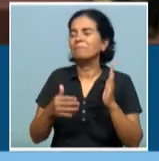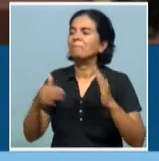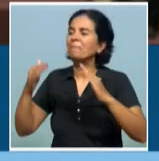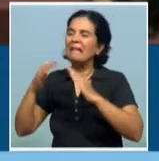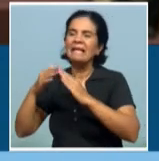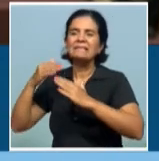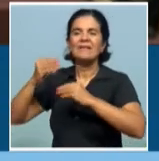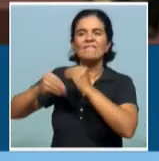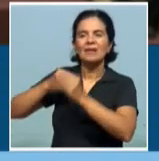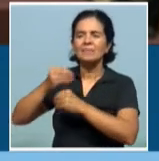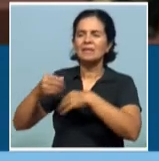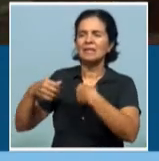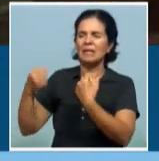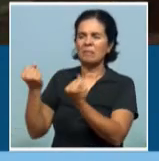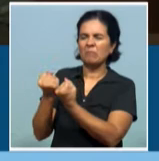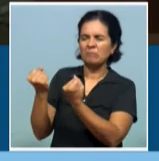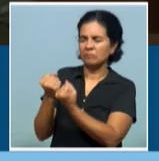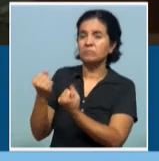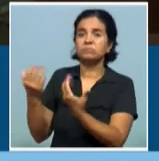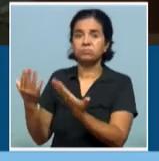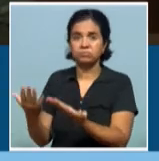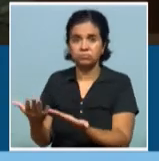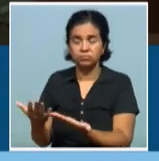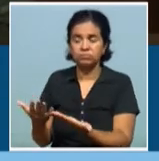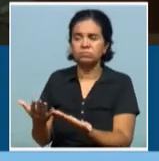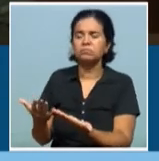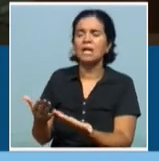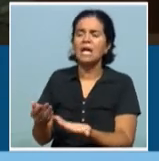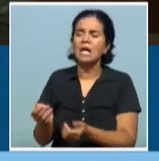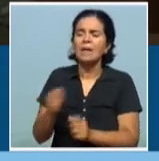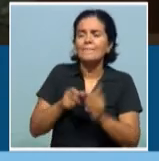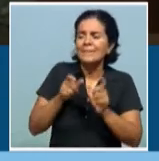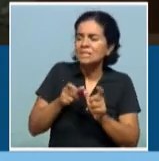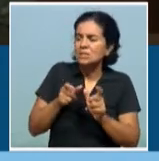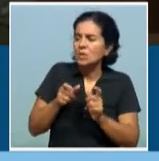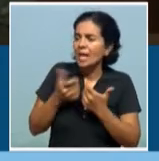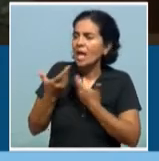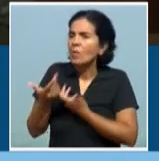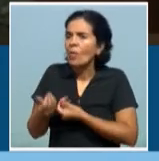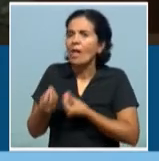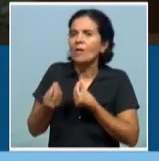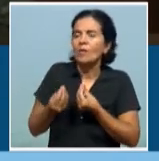protocolo que deberíamos distribuir todos, deberíamos conocer todos,